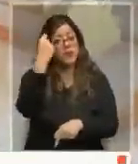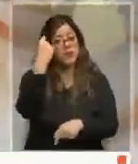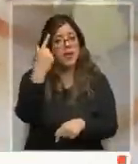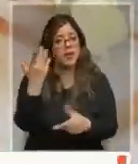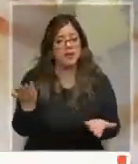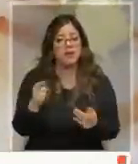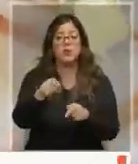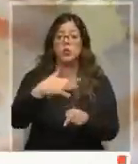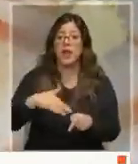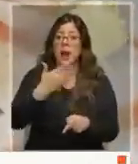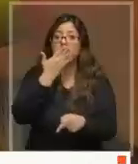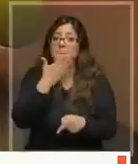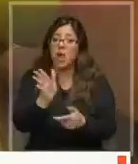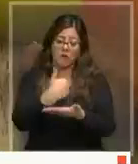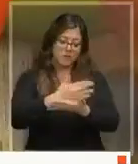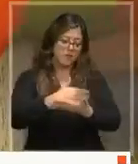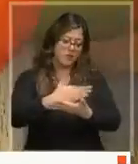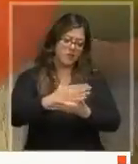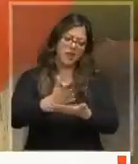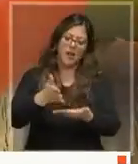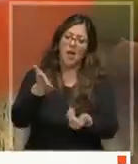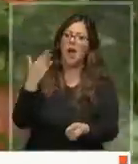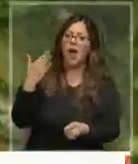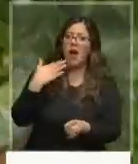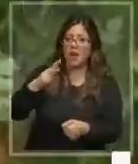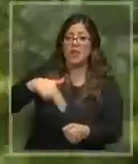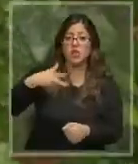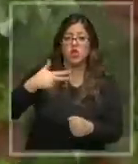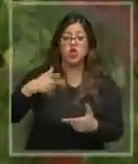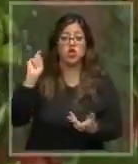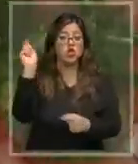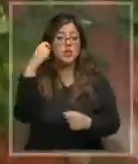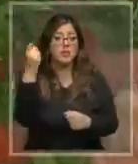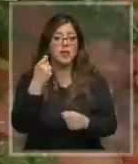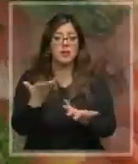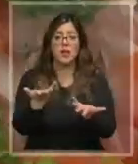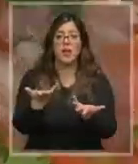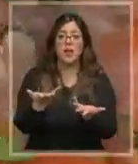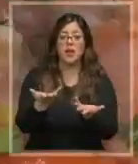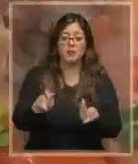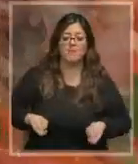si quiere un buen pebre en su mesa para este 18, debe ajustar su bolsillo.